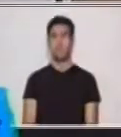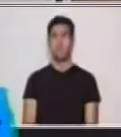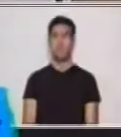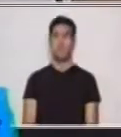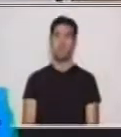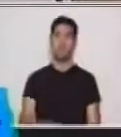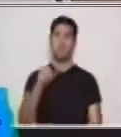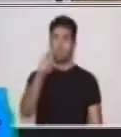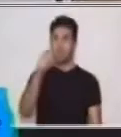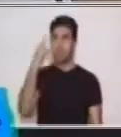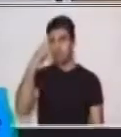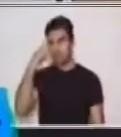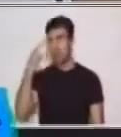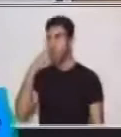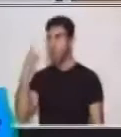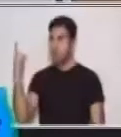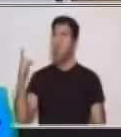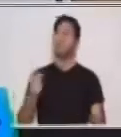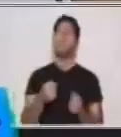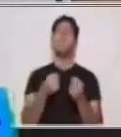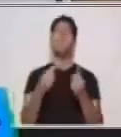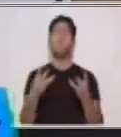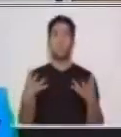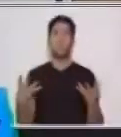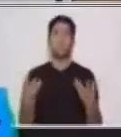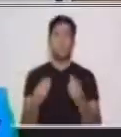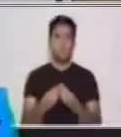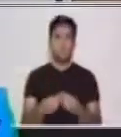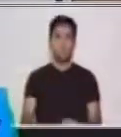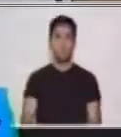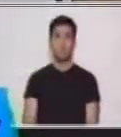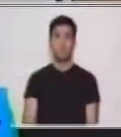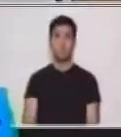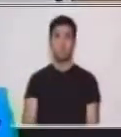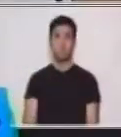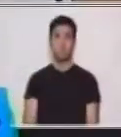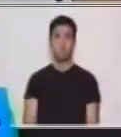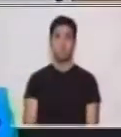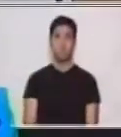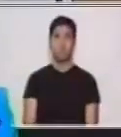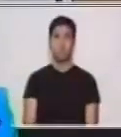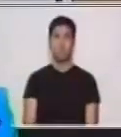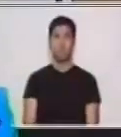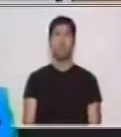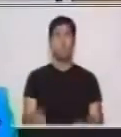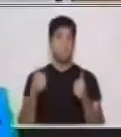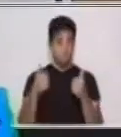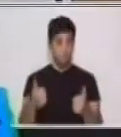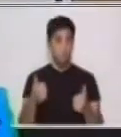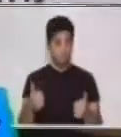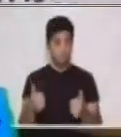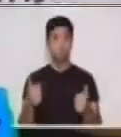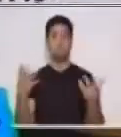me puedas ayudar a responder a esta pregunta. Muy bien, son